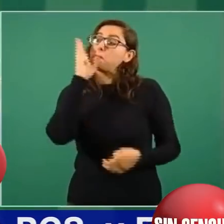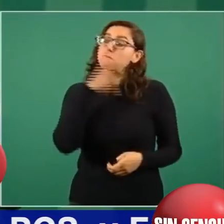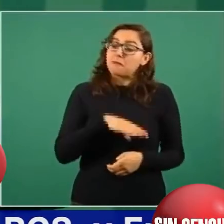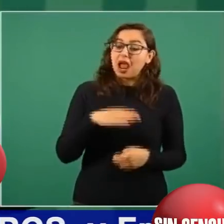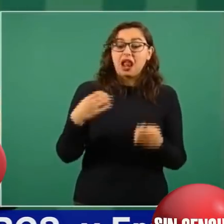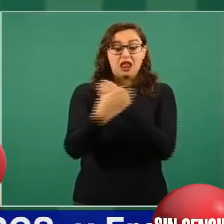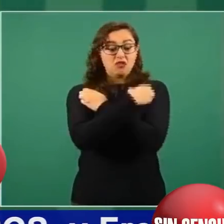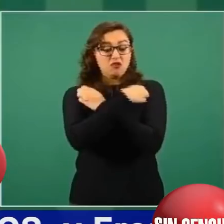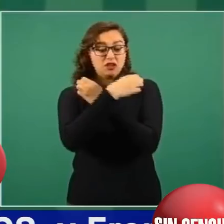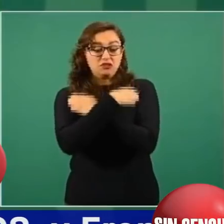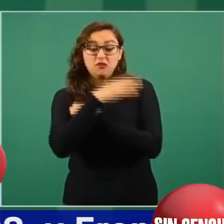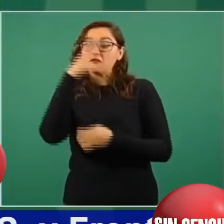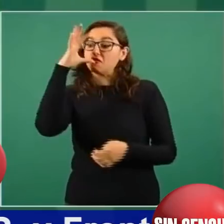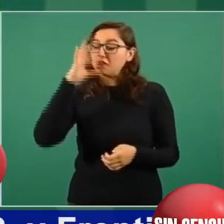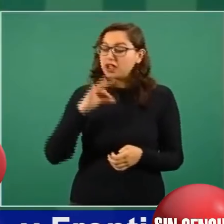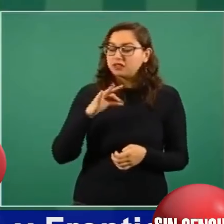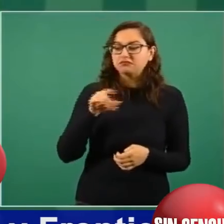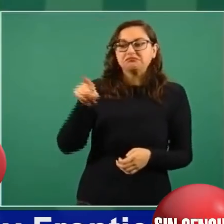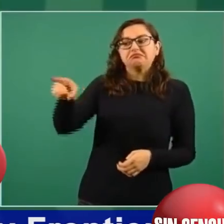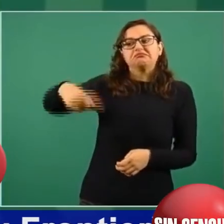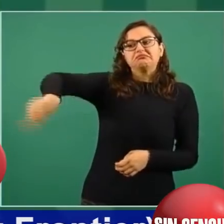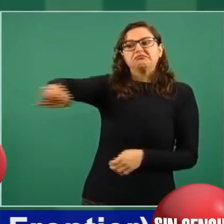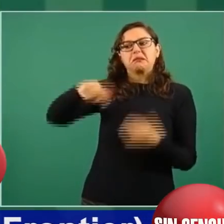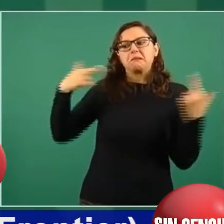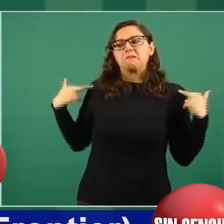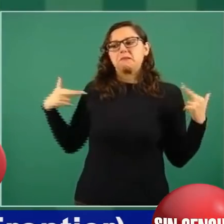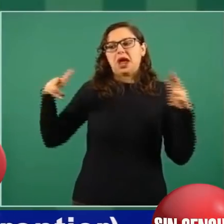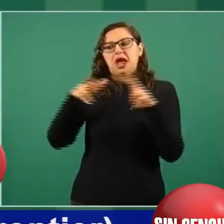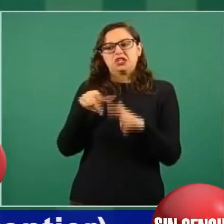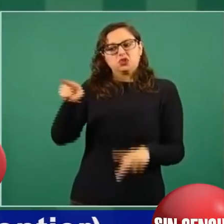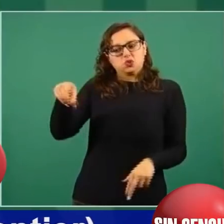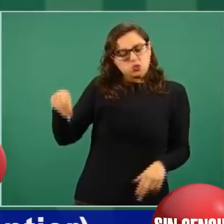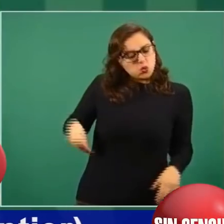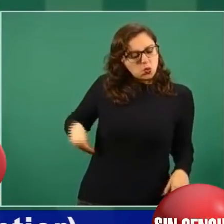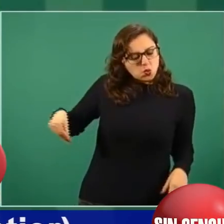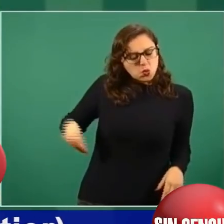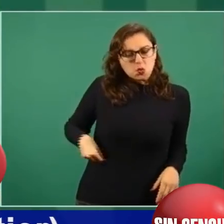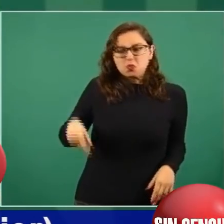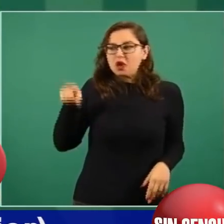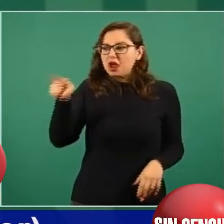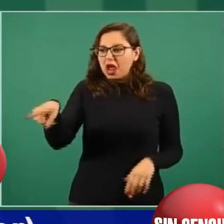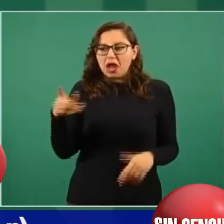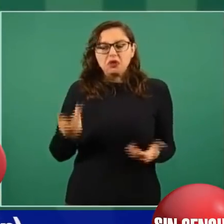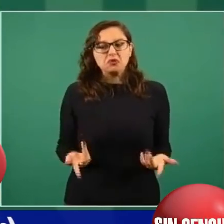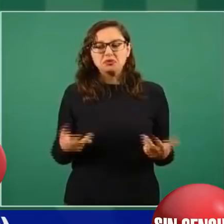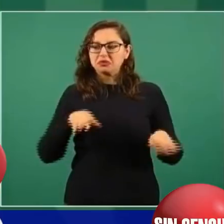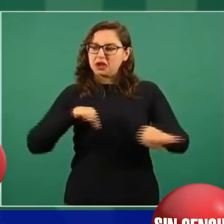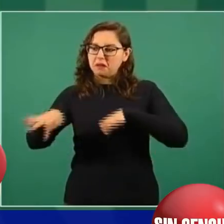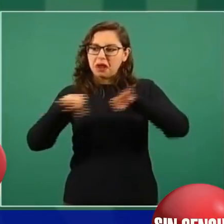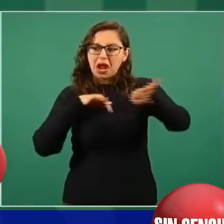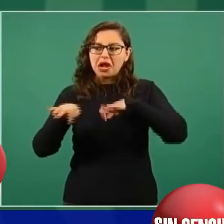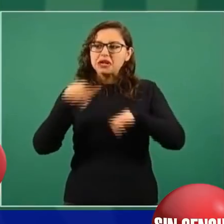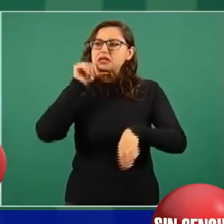porque los maestros no trabajaban, porque había mucho ausentismo,